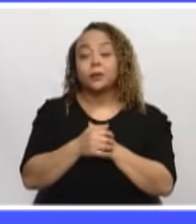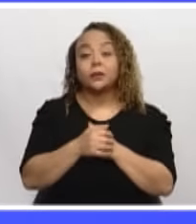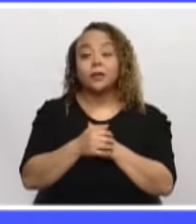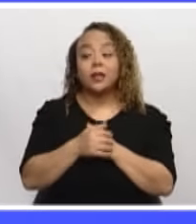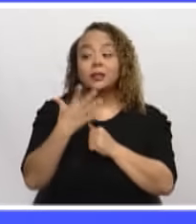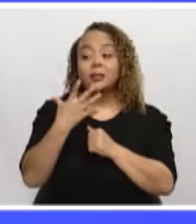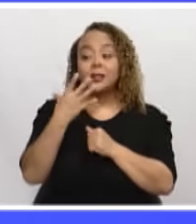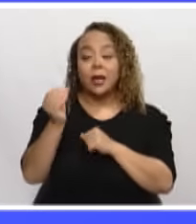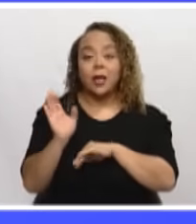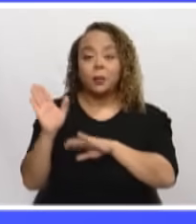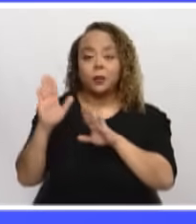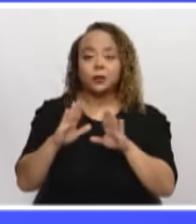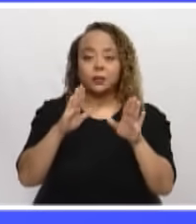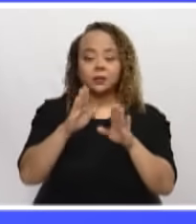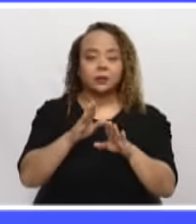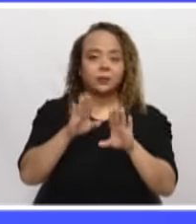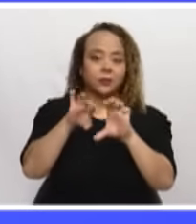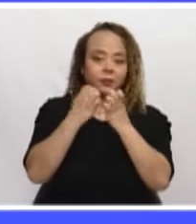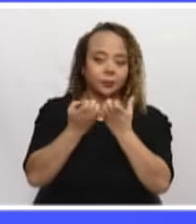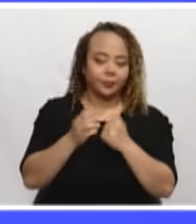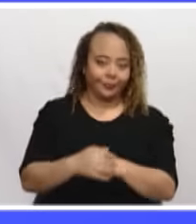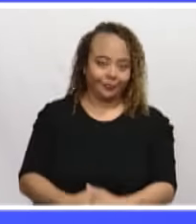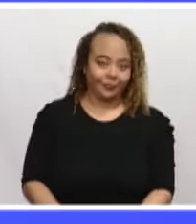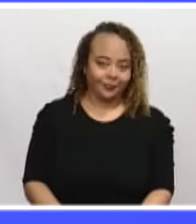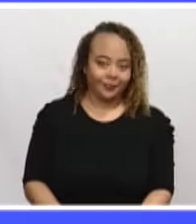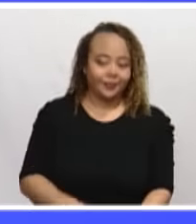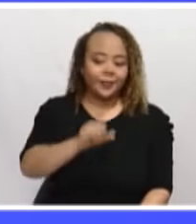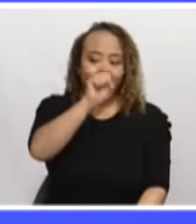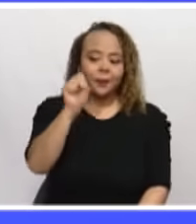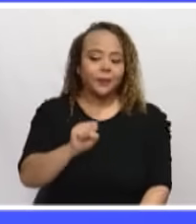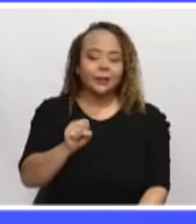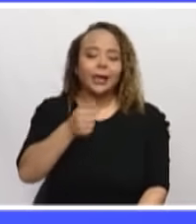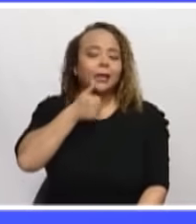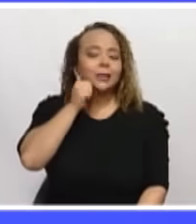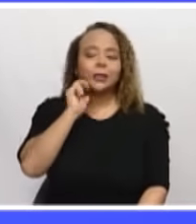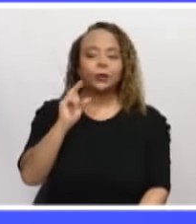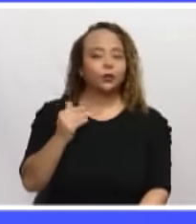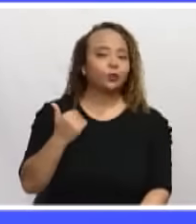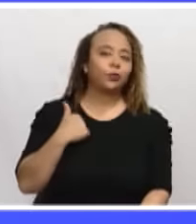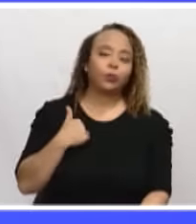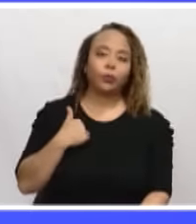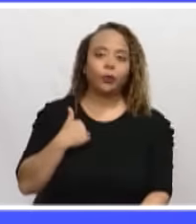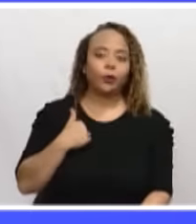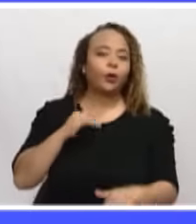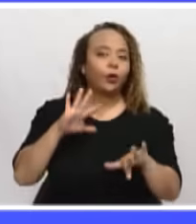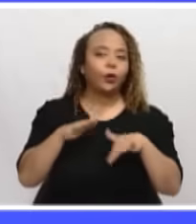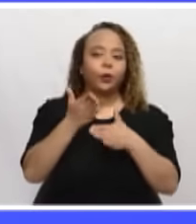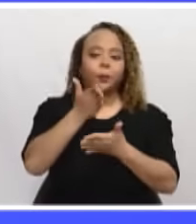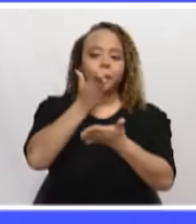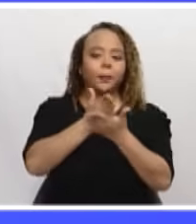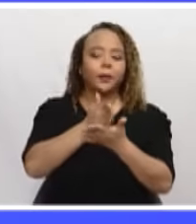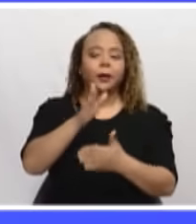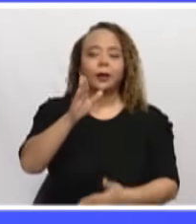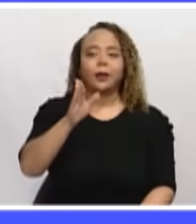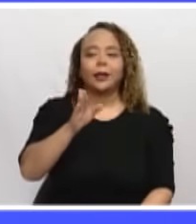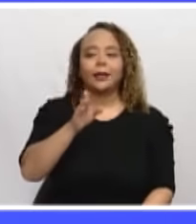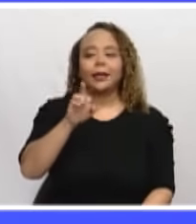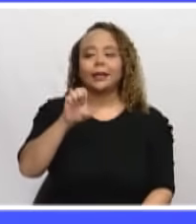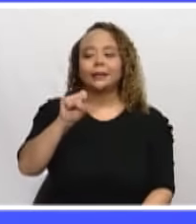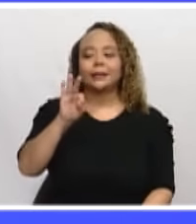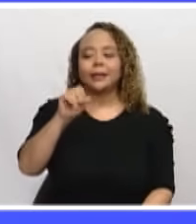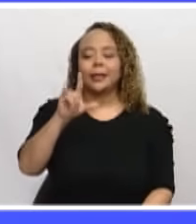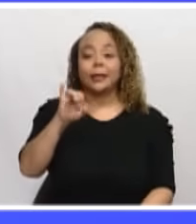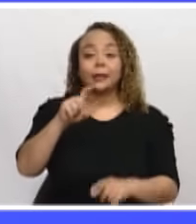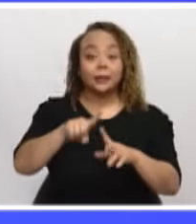la portería del conjunto del Real Estelí o sea el sapriza ayer no tuvo ni siquiera eh Cómo detener al Real St en una jugada que se